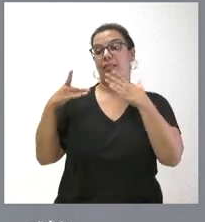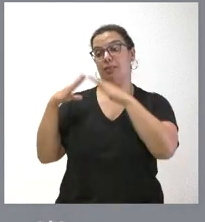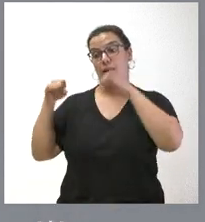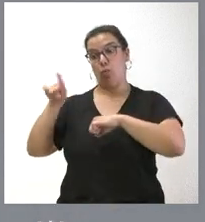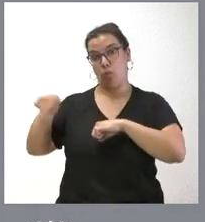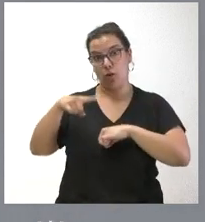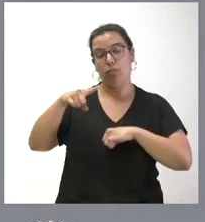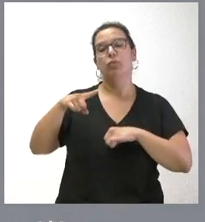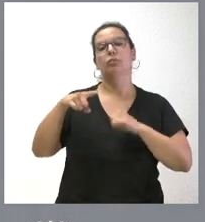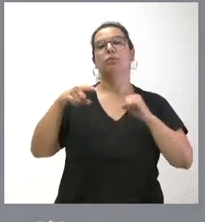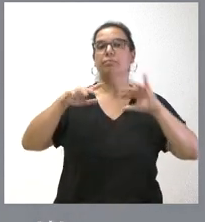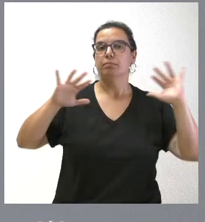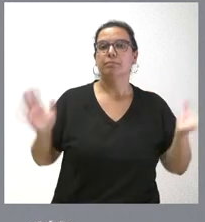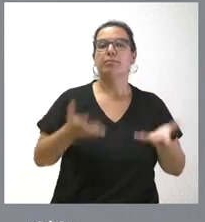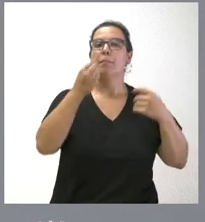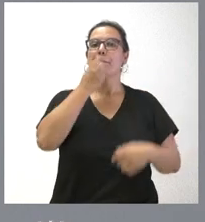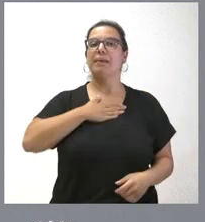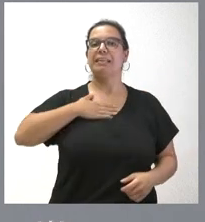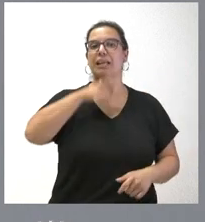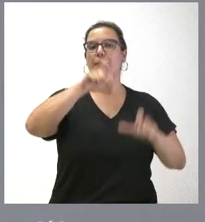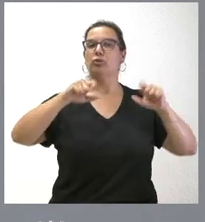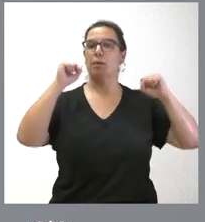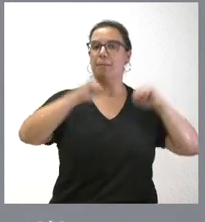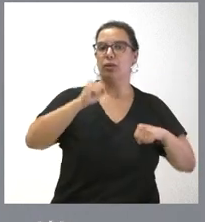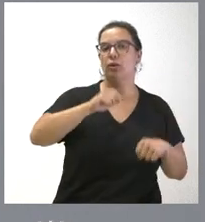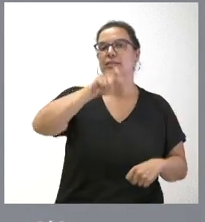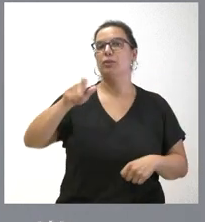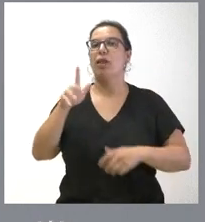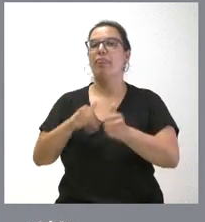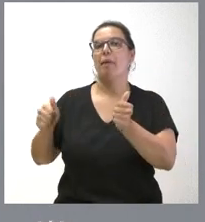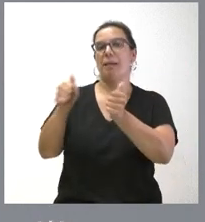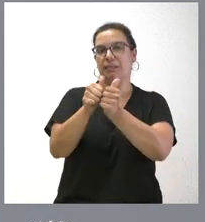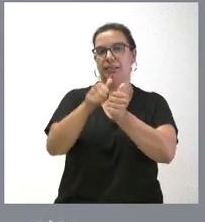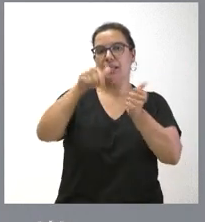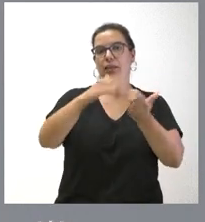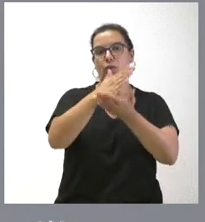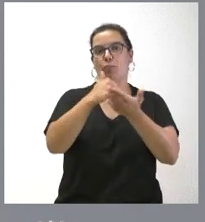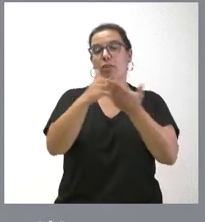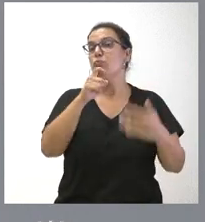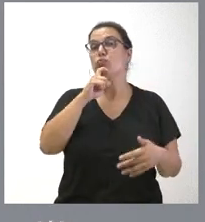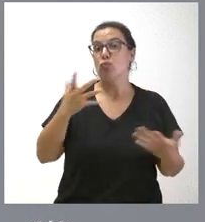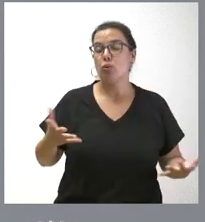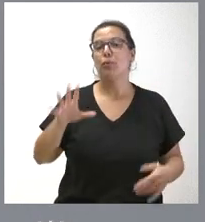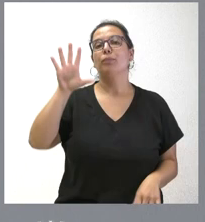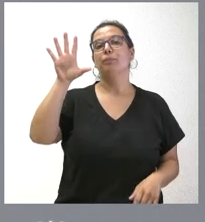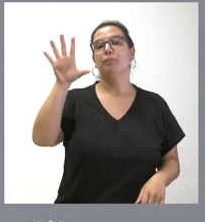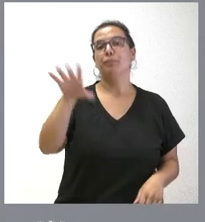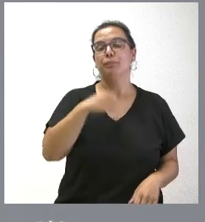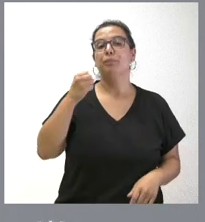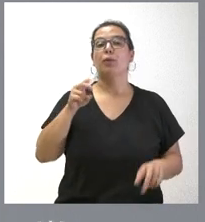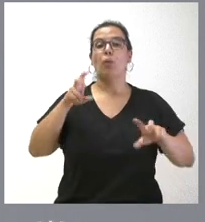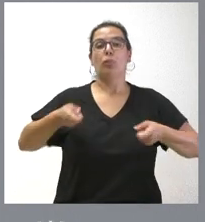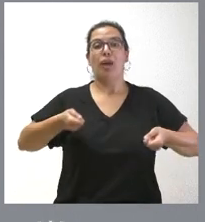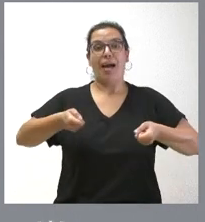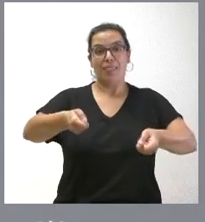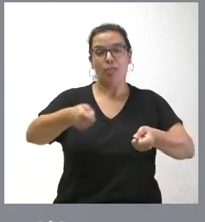de las personas mayores y personas dependientes de nuestra comunidad Autónoma mediante la adquisición de nuevos andadores y